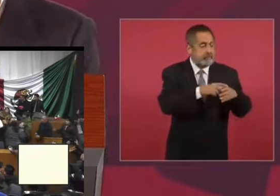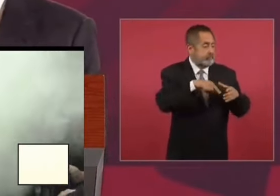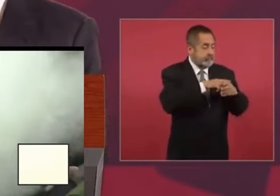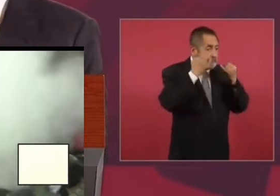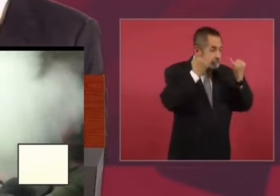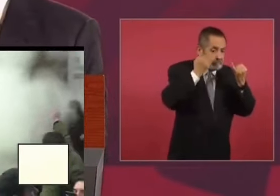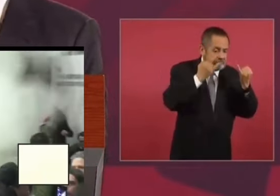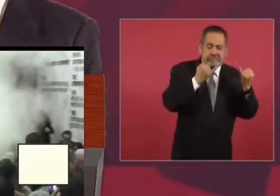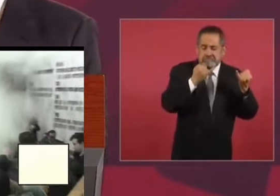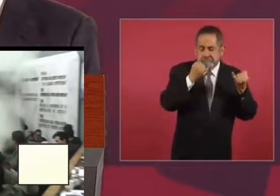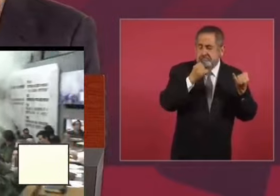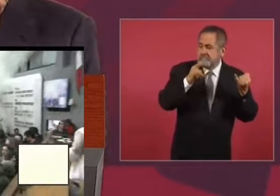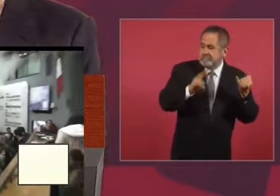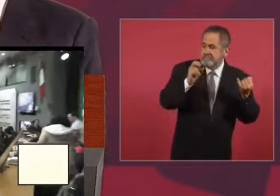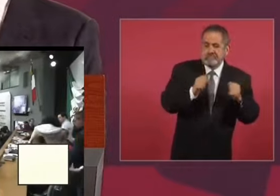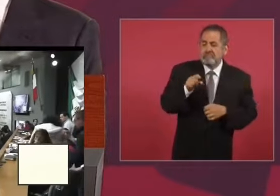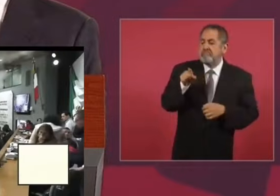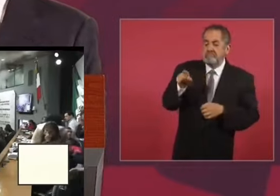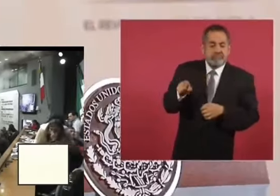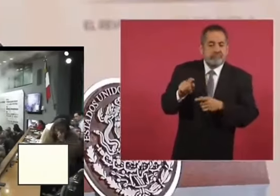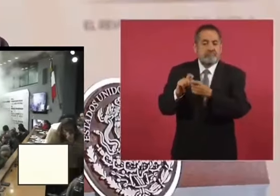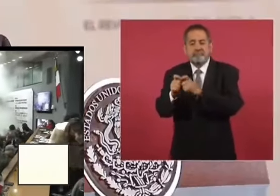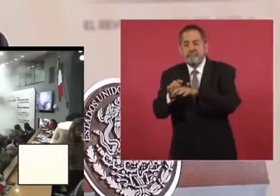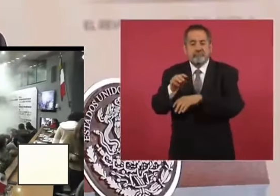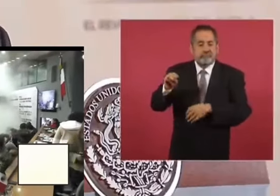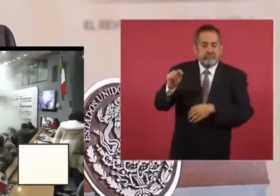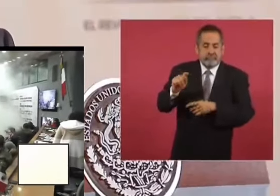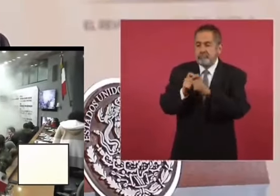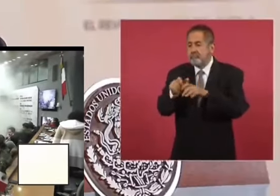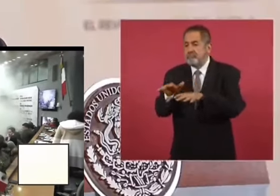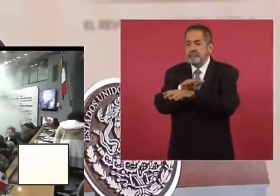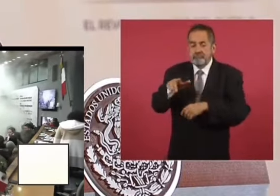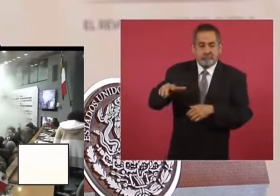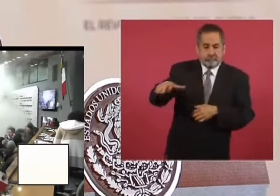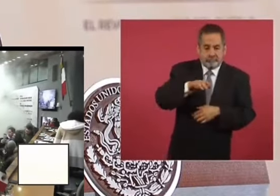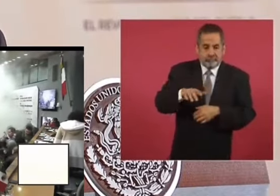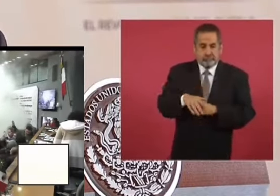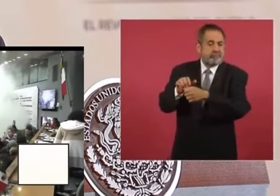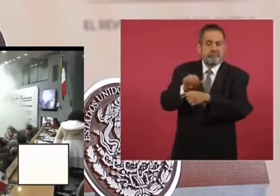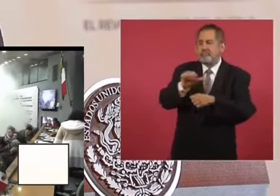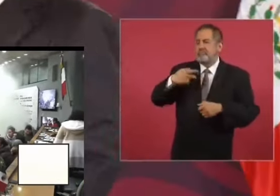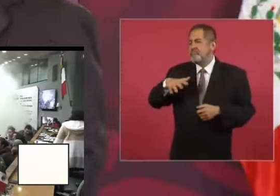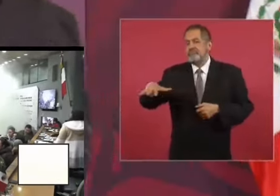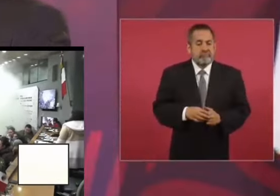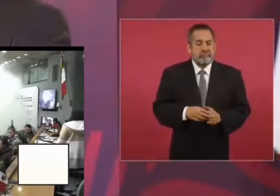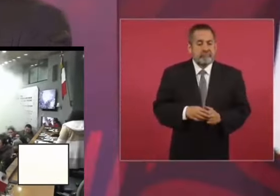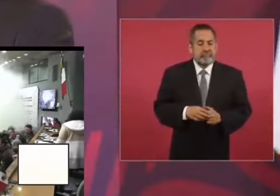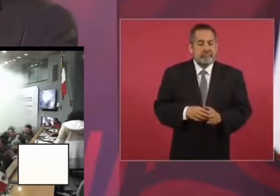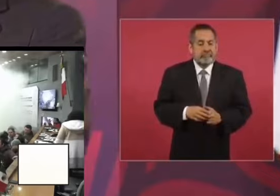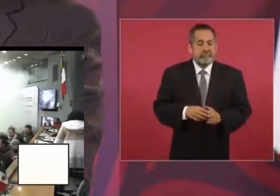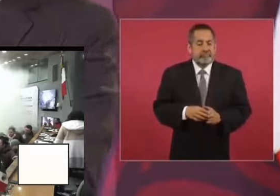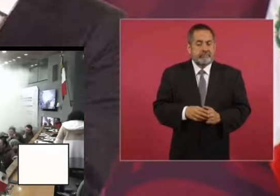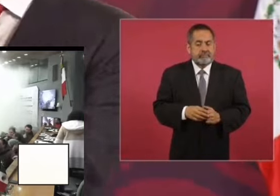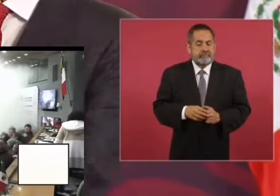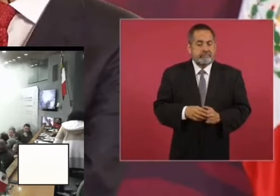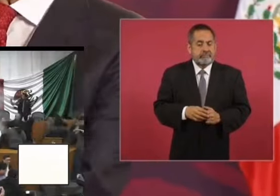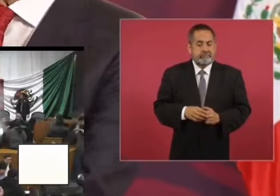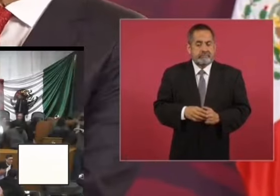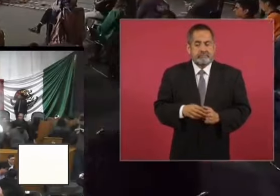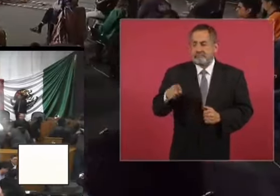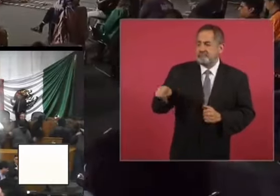creen que el movimiento de transformación cuenta con el pueblo raso, pero que ellos